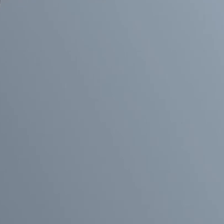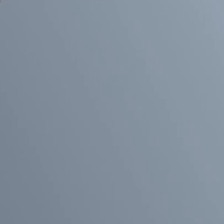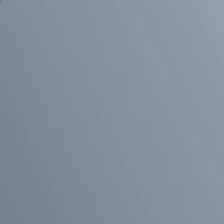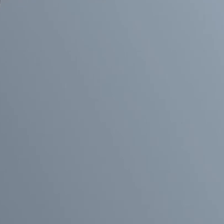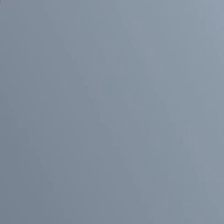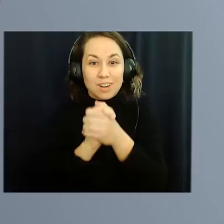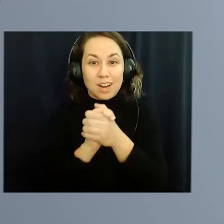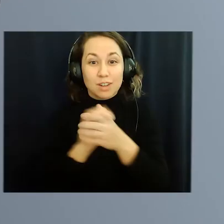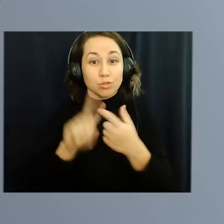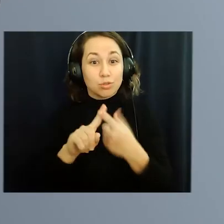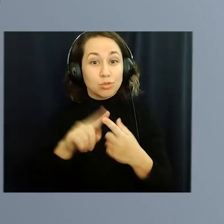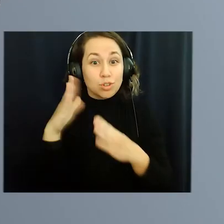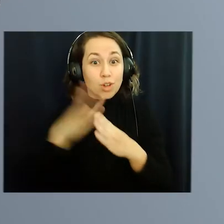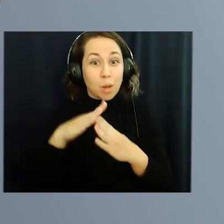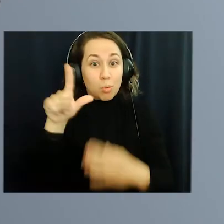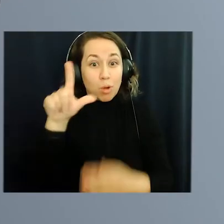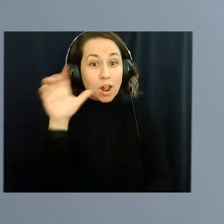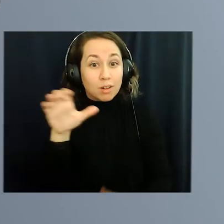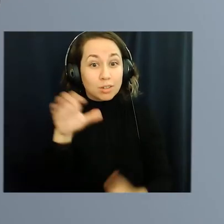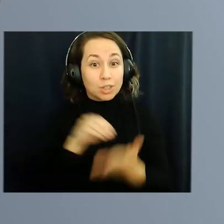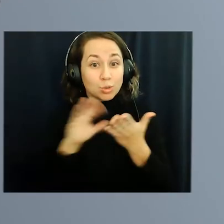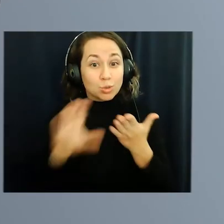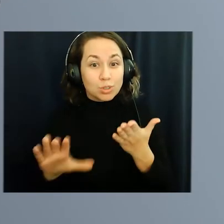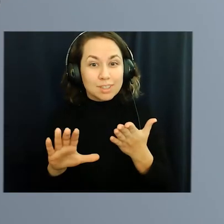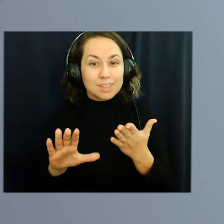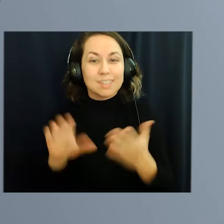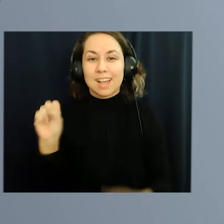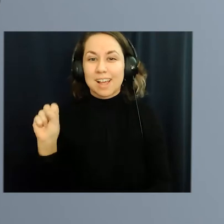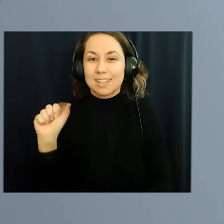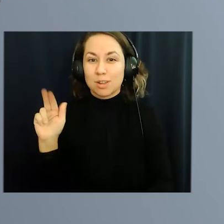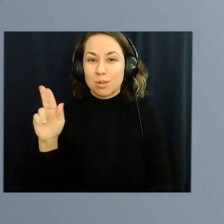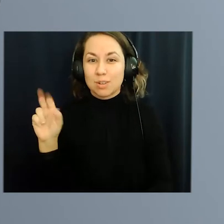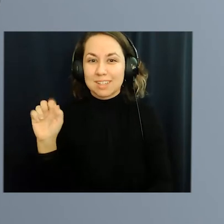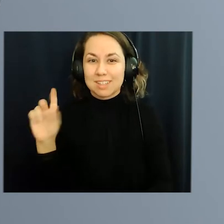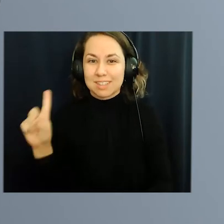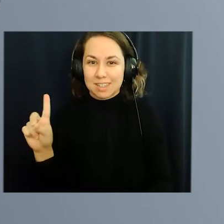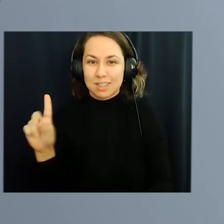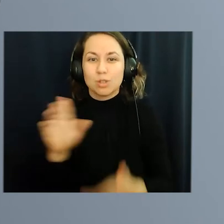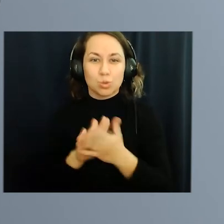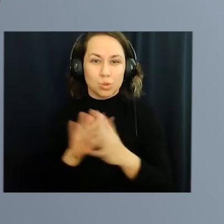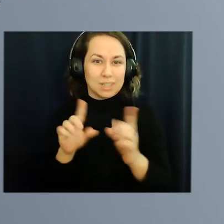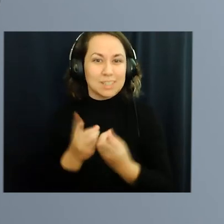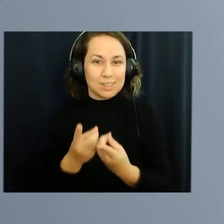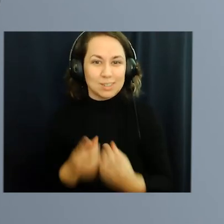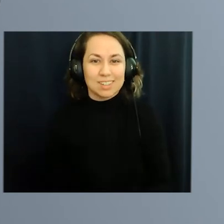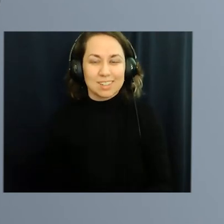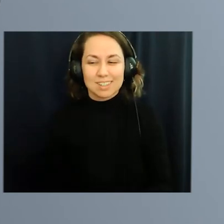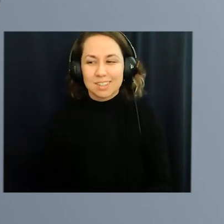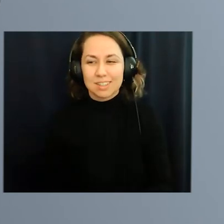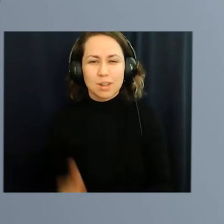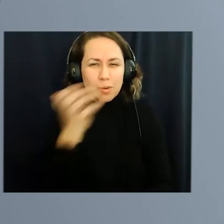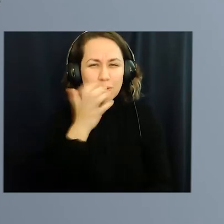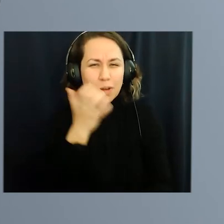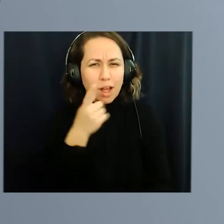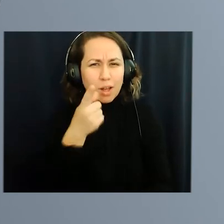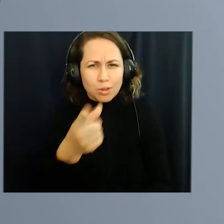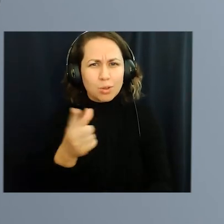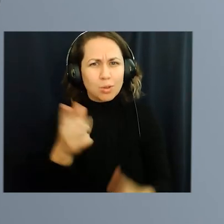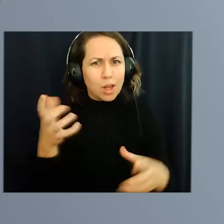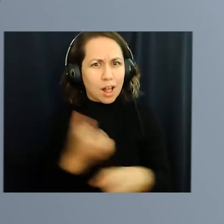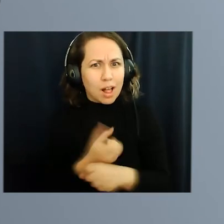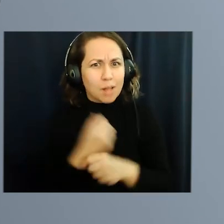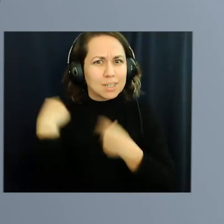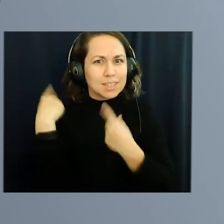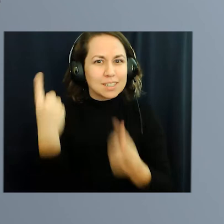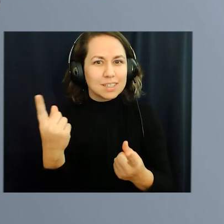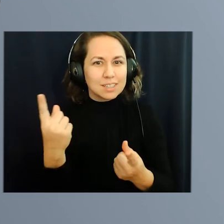Congratulations to the top 100 students of the Santa Ana Unified School District. Felicidades a los 100 mejores alumnos del Distrito